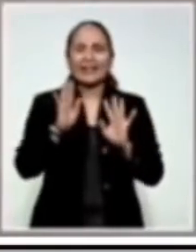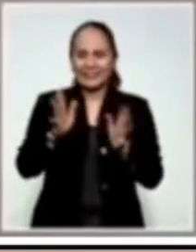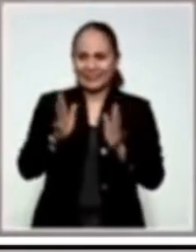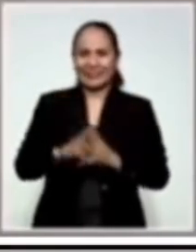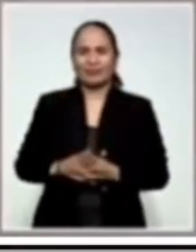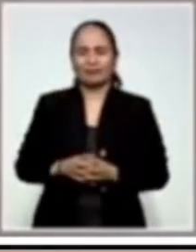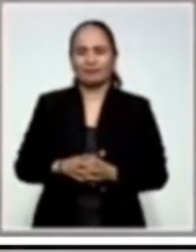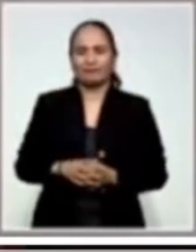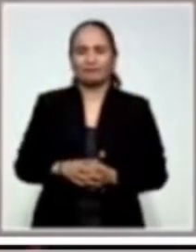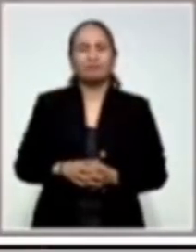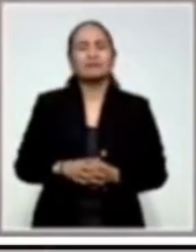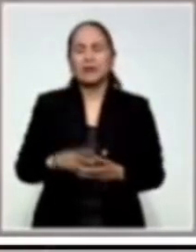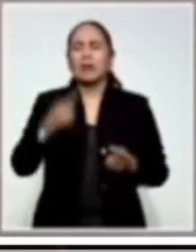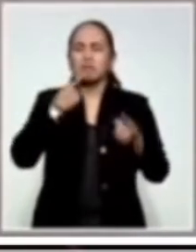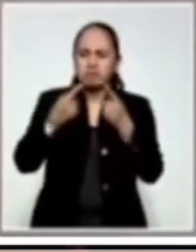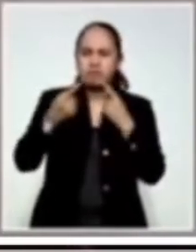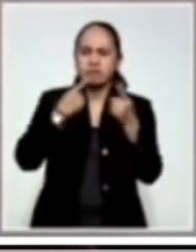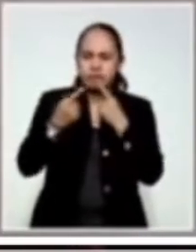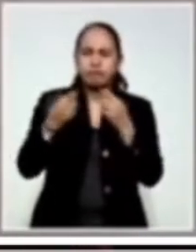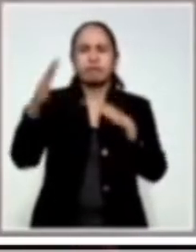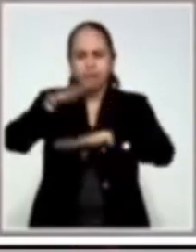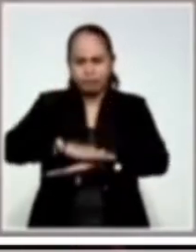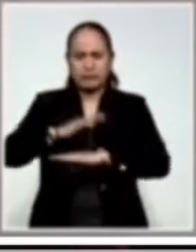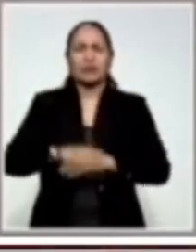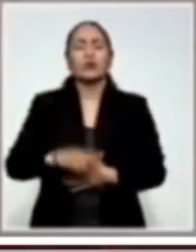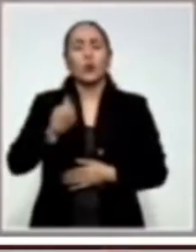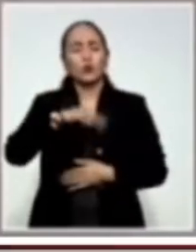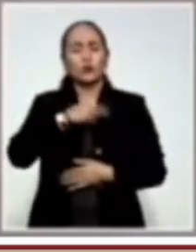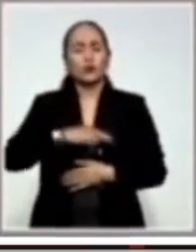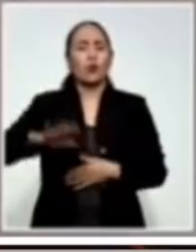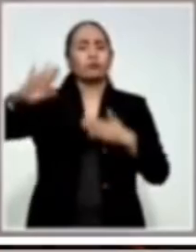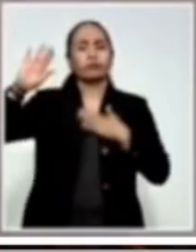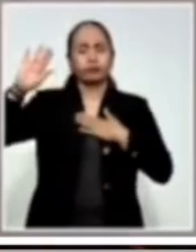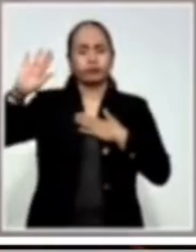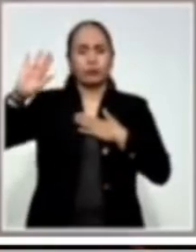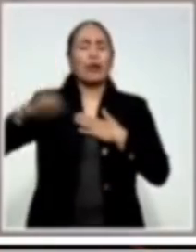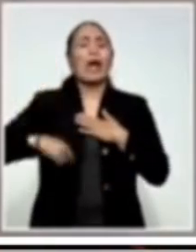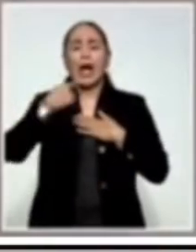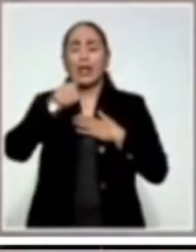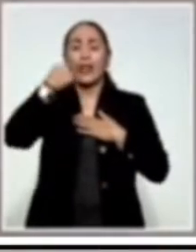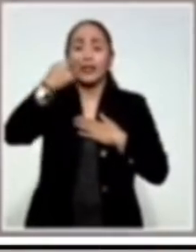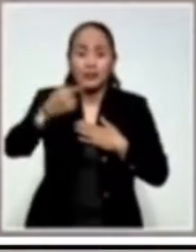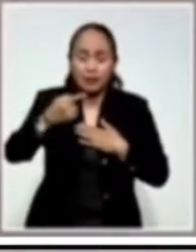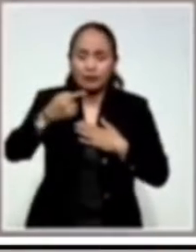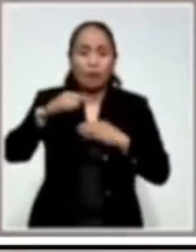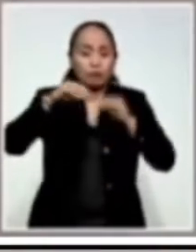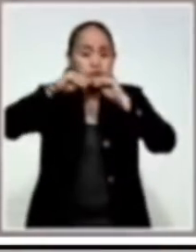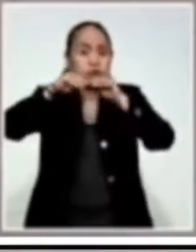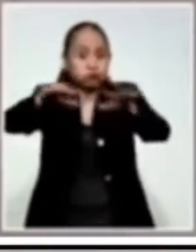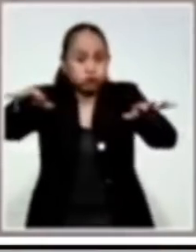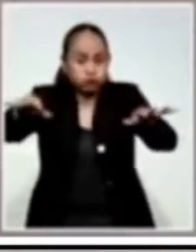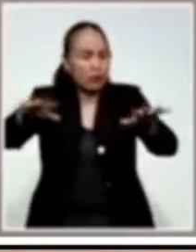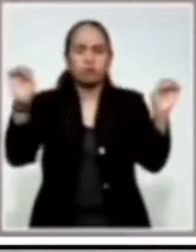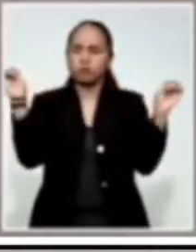todo se está resolviendo. Hicimos el compromiso de no hacer comentarios en medios para evitar que esto